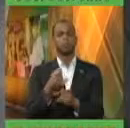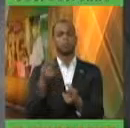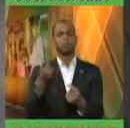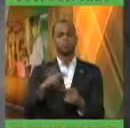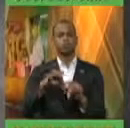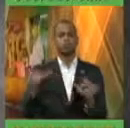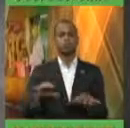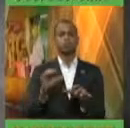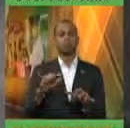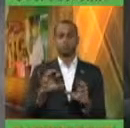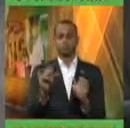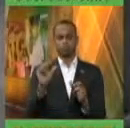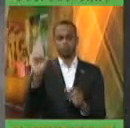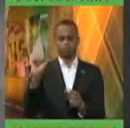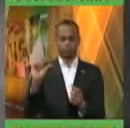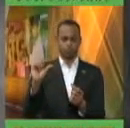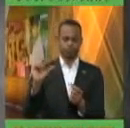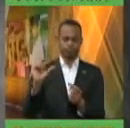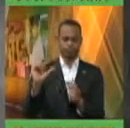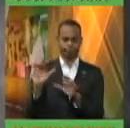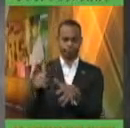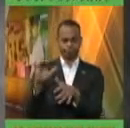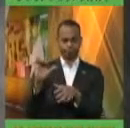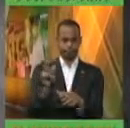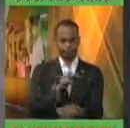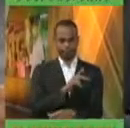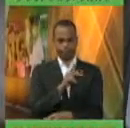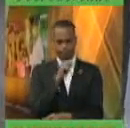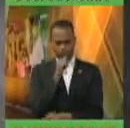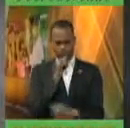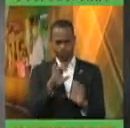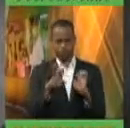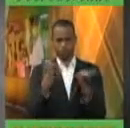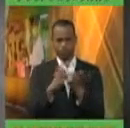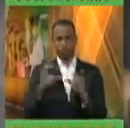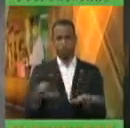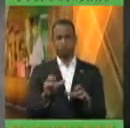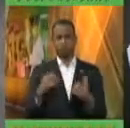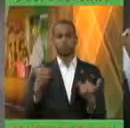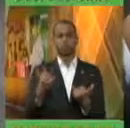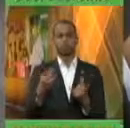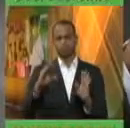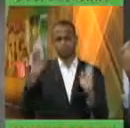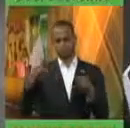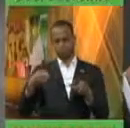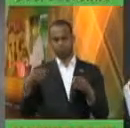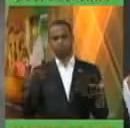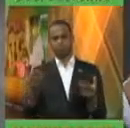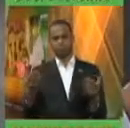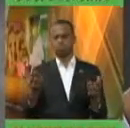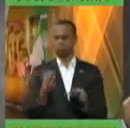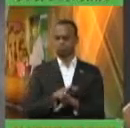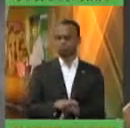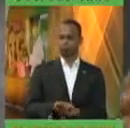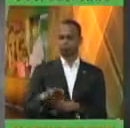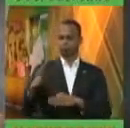desarrollando el sector privado que está dando el paso en ese sentido pero en el caso de hoy es básicamente enfocado a la